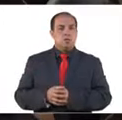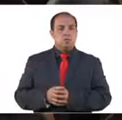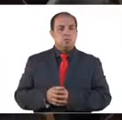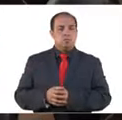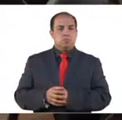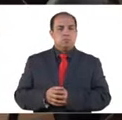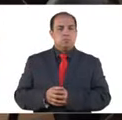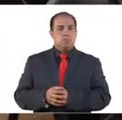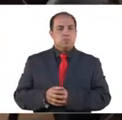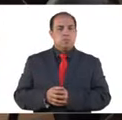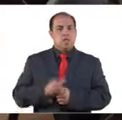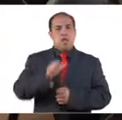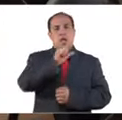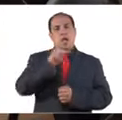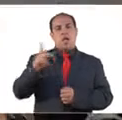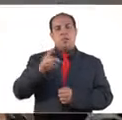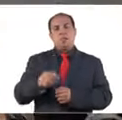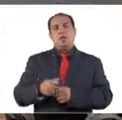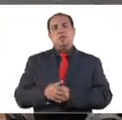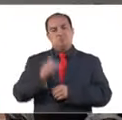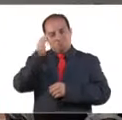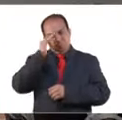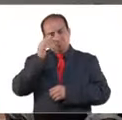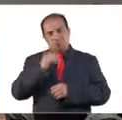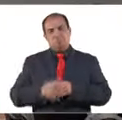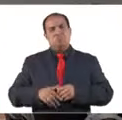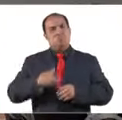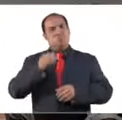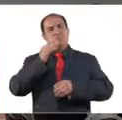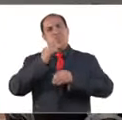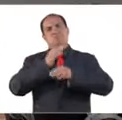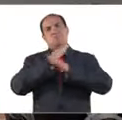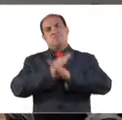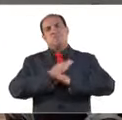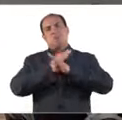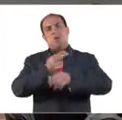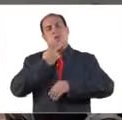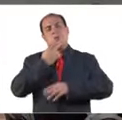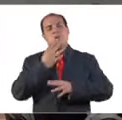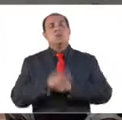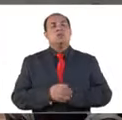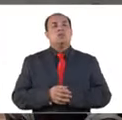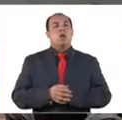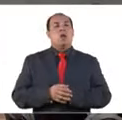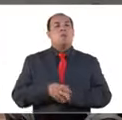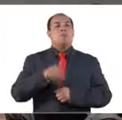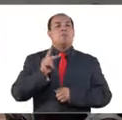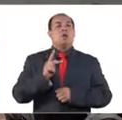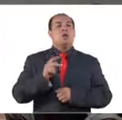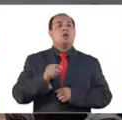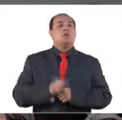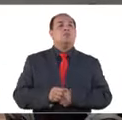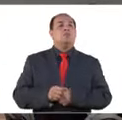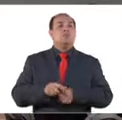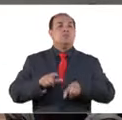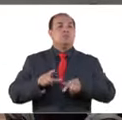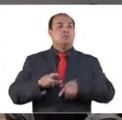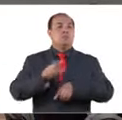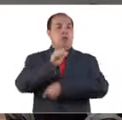caso a las plataformas, pero una de las ventajas de este, precisamente de los trabajos de plataformas, es que utilizan la tecnología para atraer clientes. En este